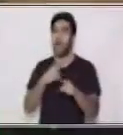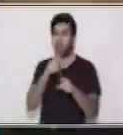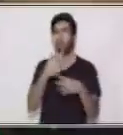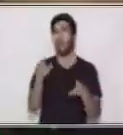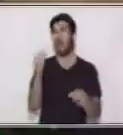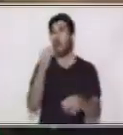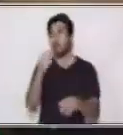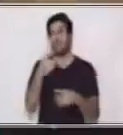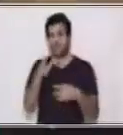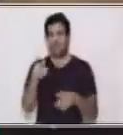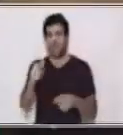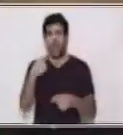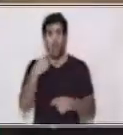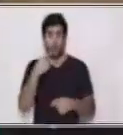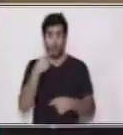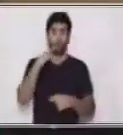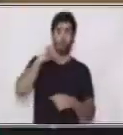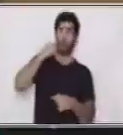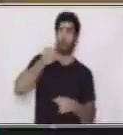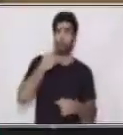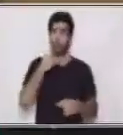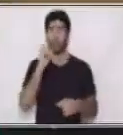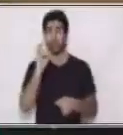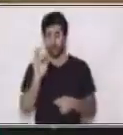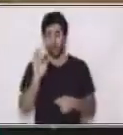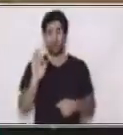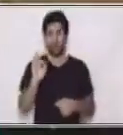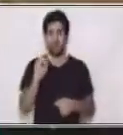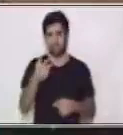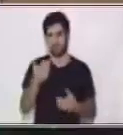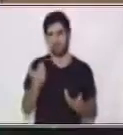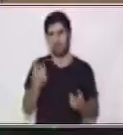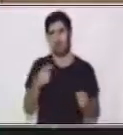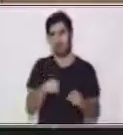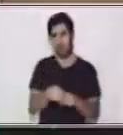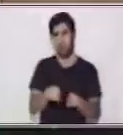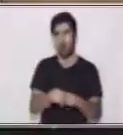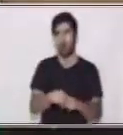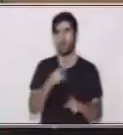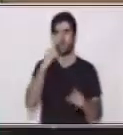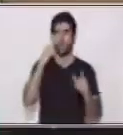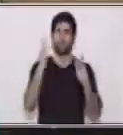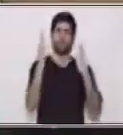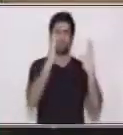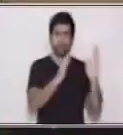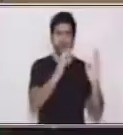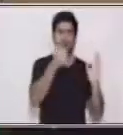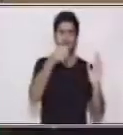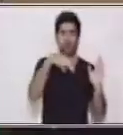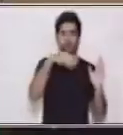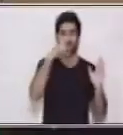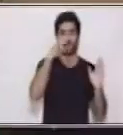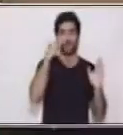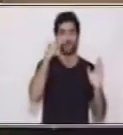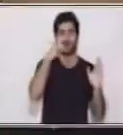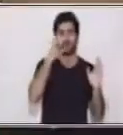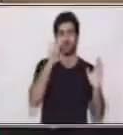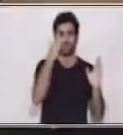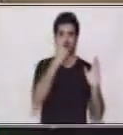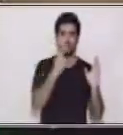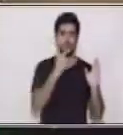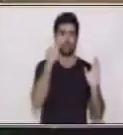probado muchos alimentos agridulces. Entonces tenemos antítesis, lo encontraremos en